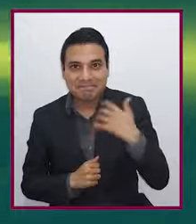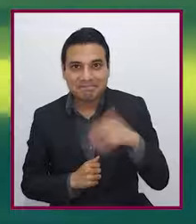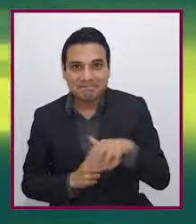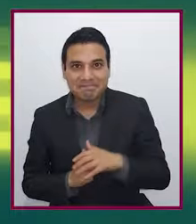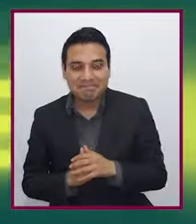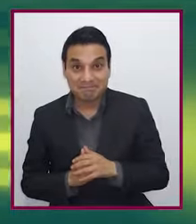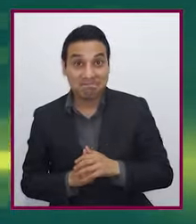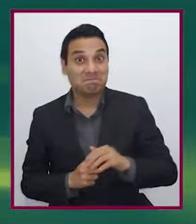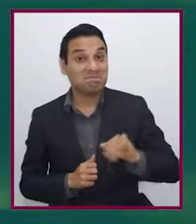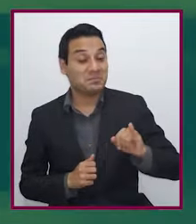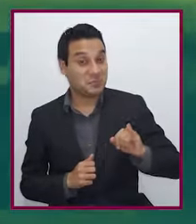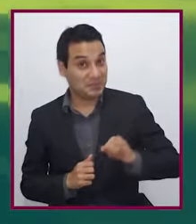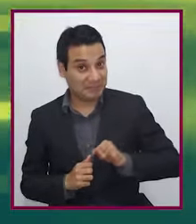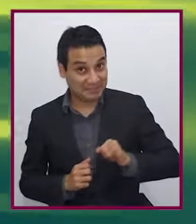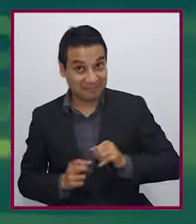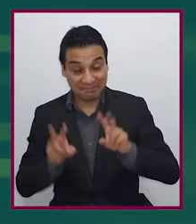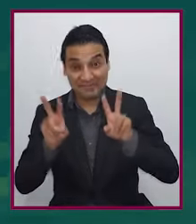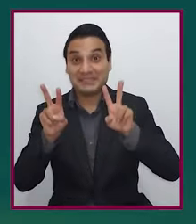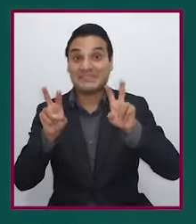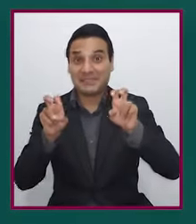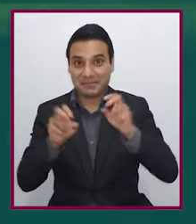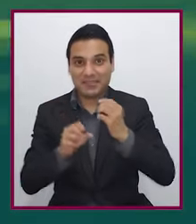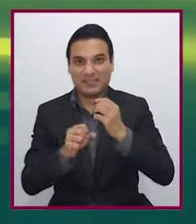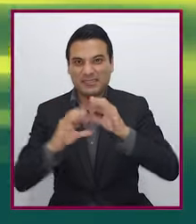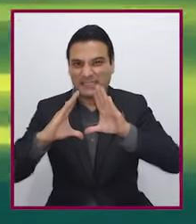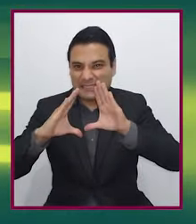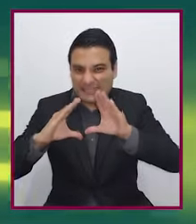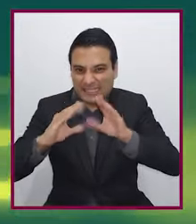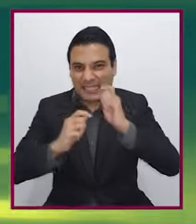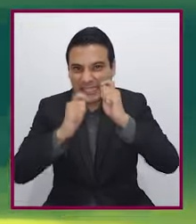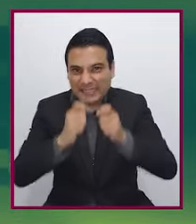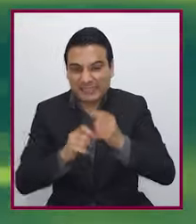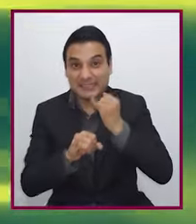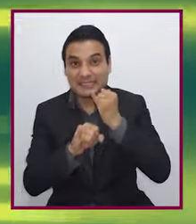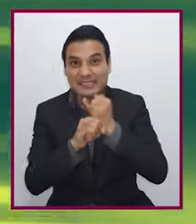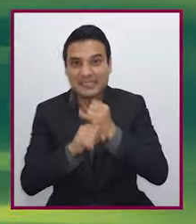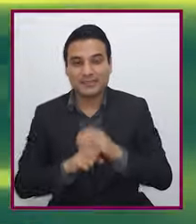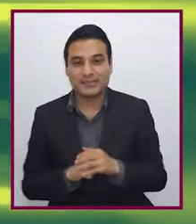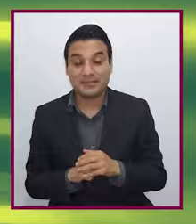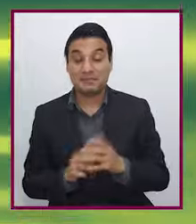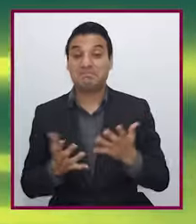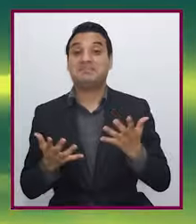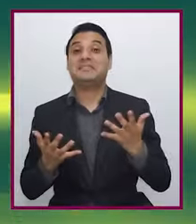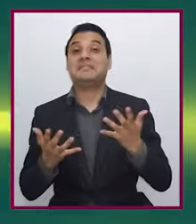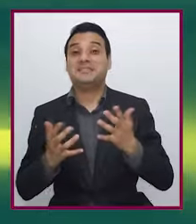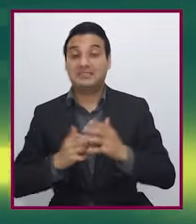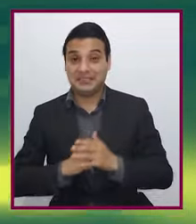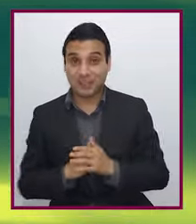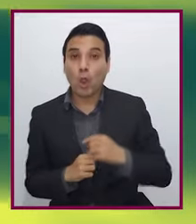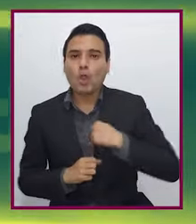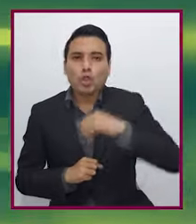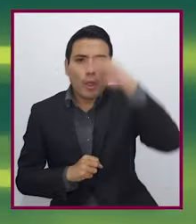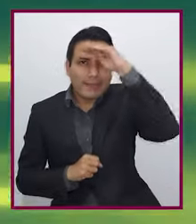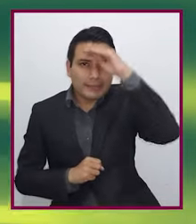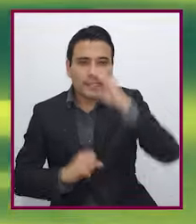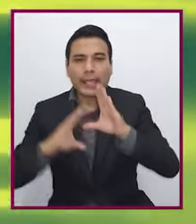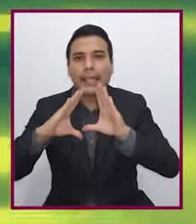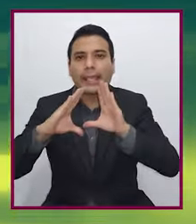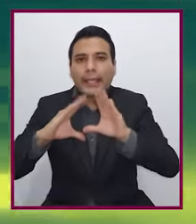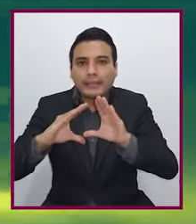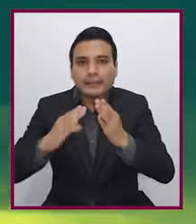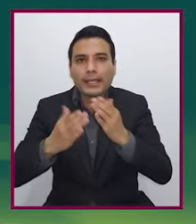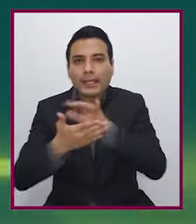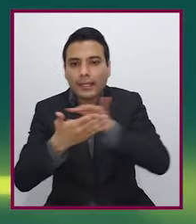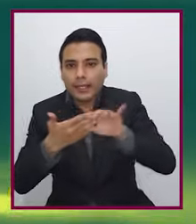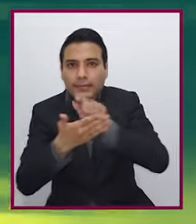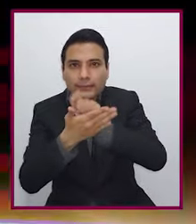¡Wow, Gaby! Estuvo súper interesante todo este tema de la alfabetización digital. ¿Quién diría que no tenía nada que ver con enseñarle a escribir